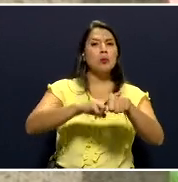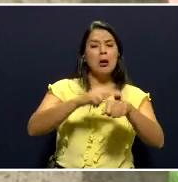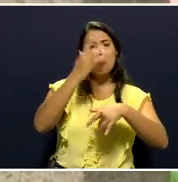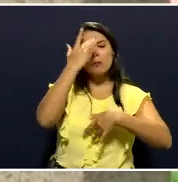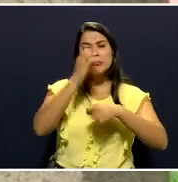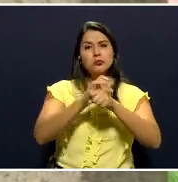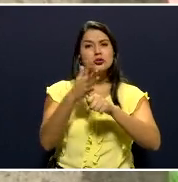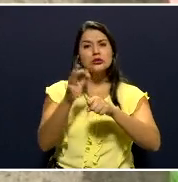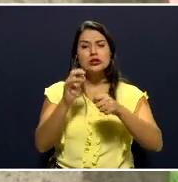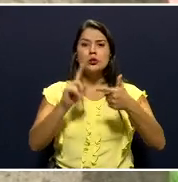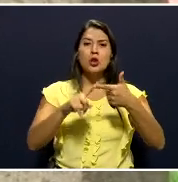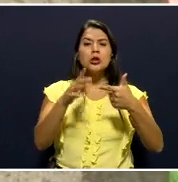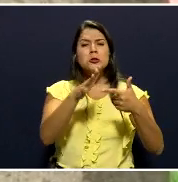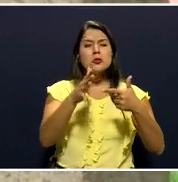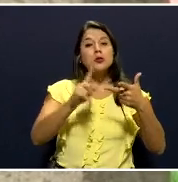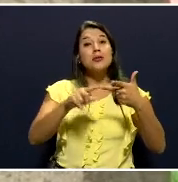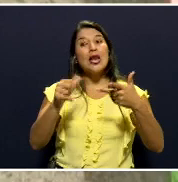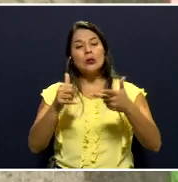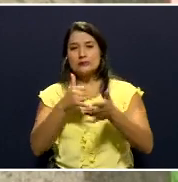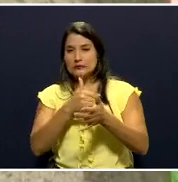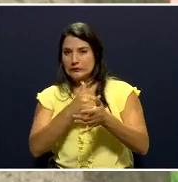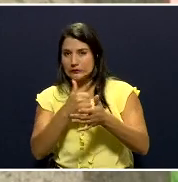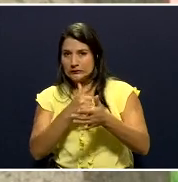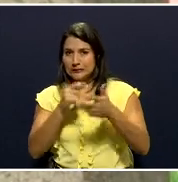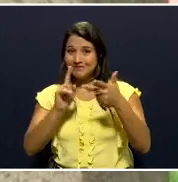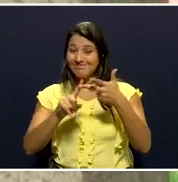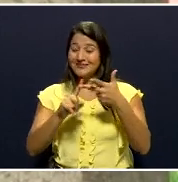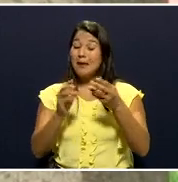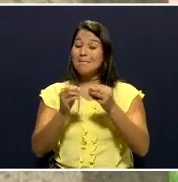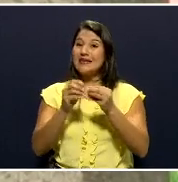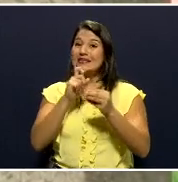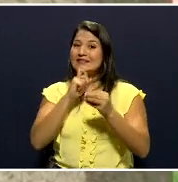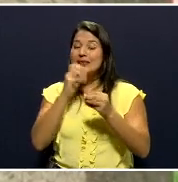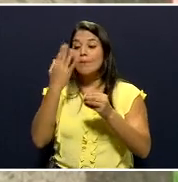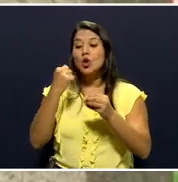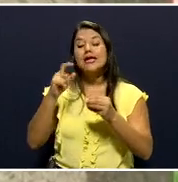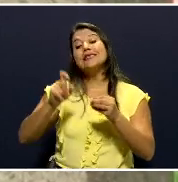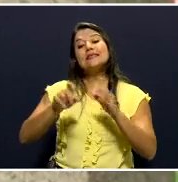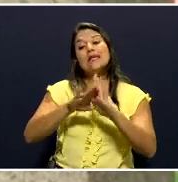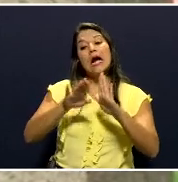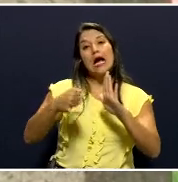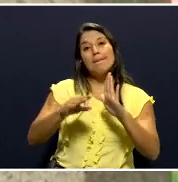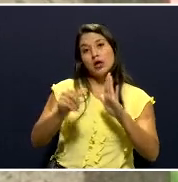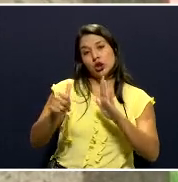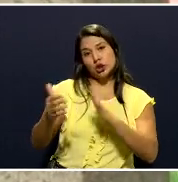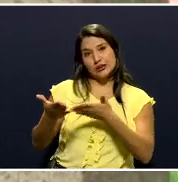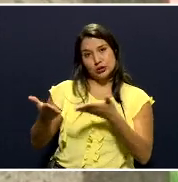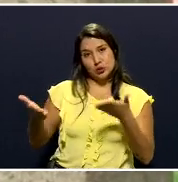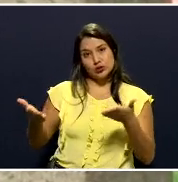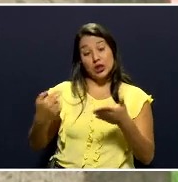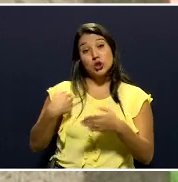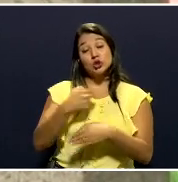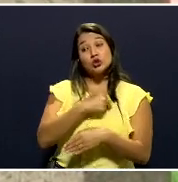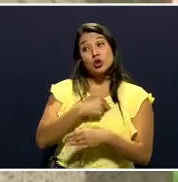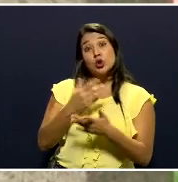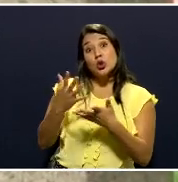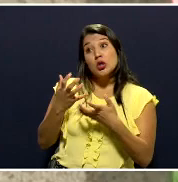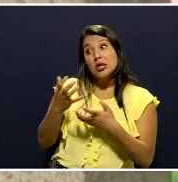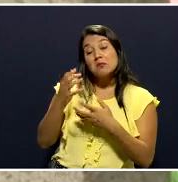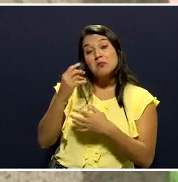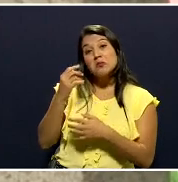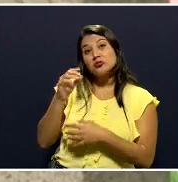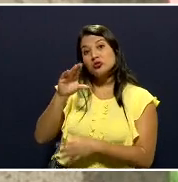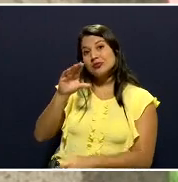opciones. La idea de usar el SENARE como un centro que amplía capacidad es